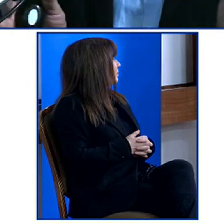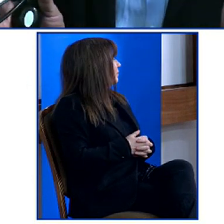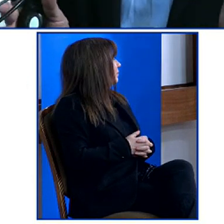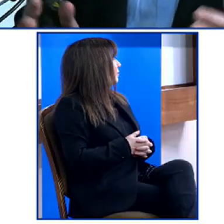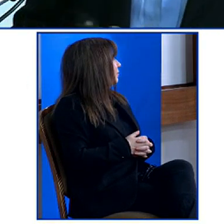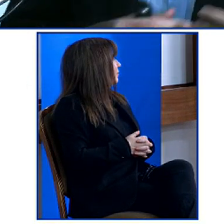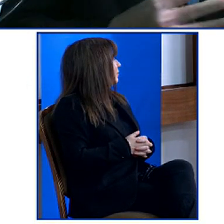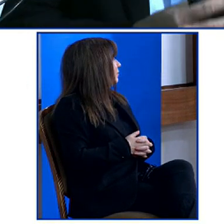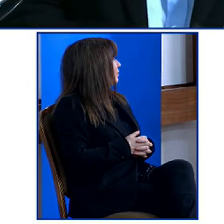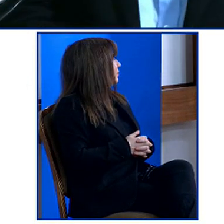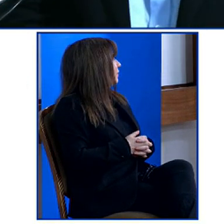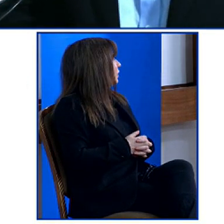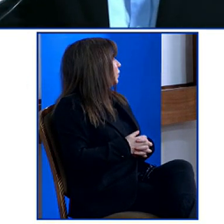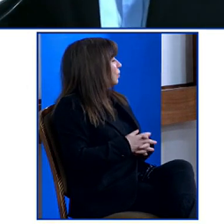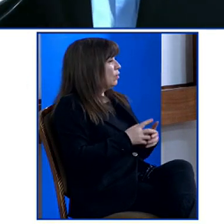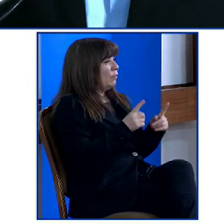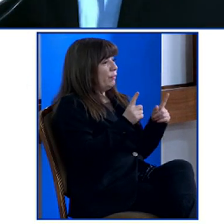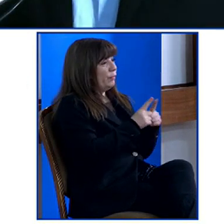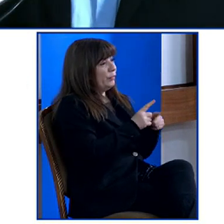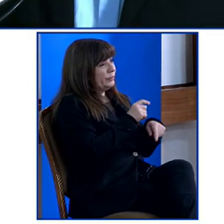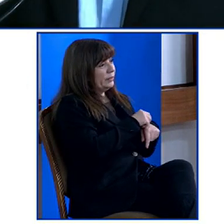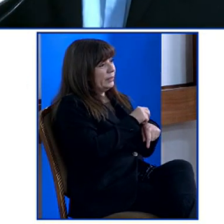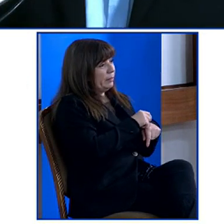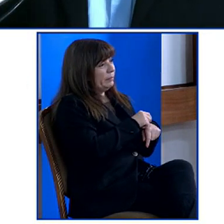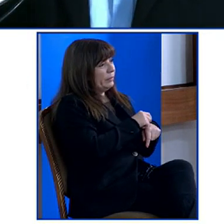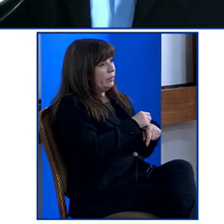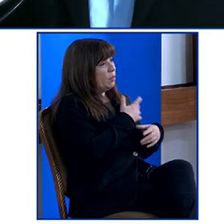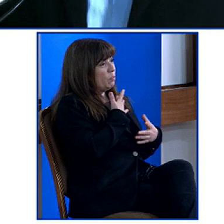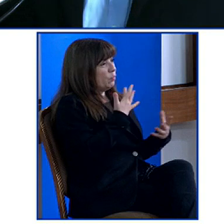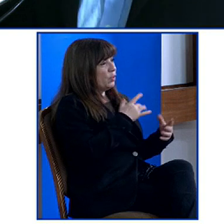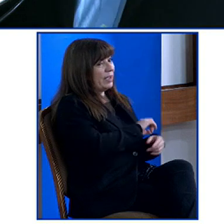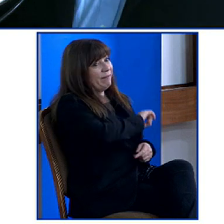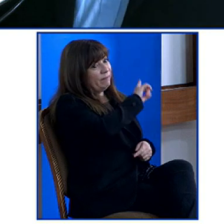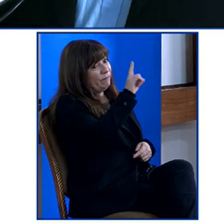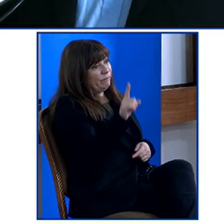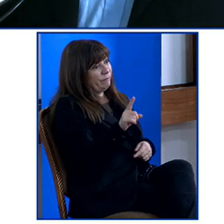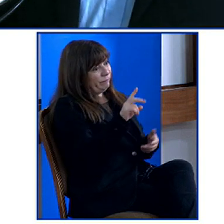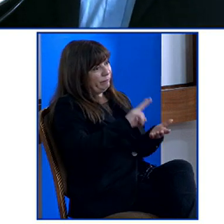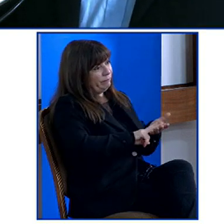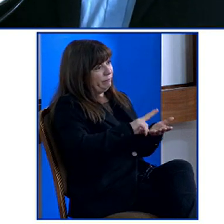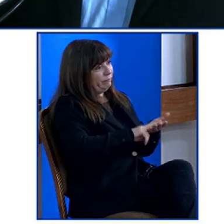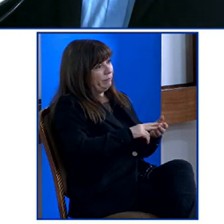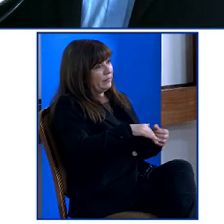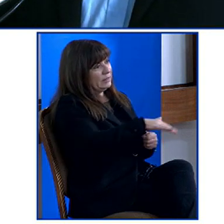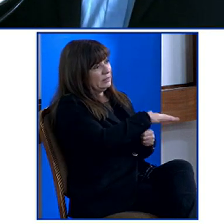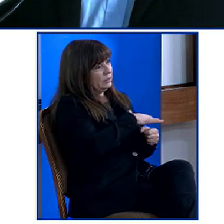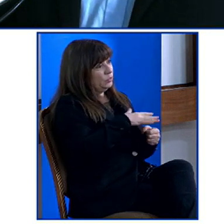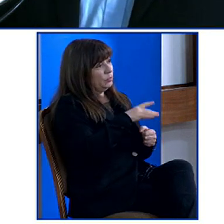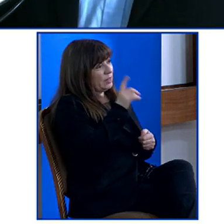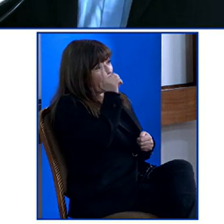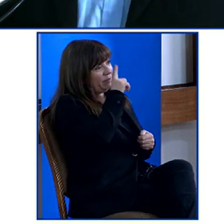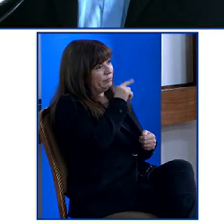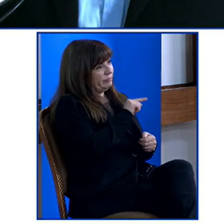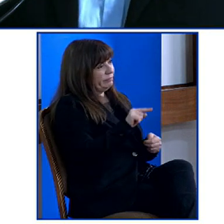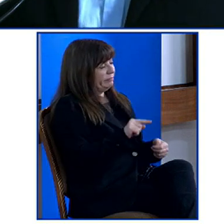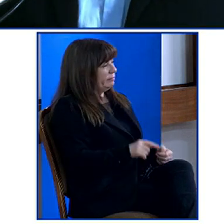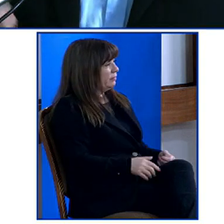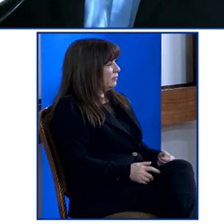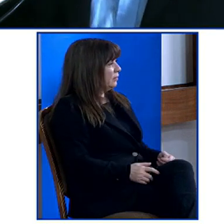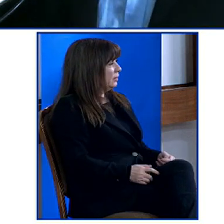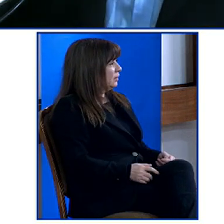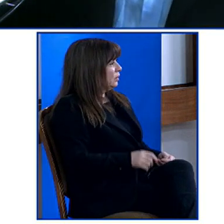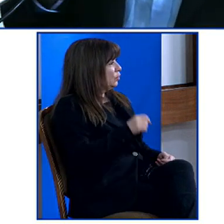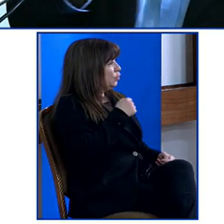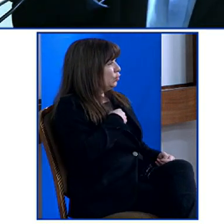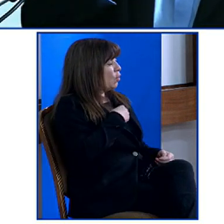de corto alcance, porque tendré que regresar a mi realidad calurosa a final de la semana. Bueno,